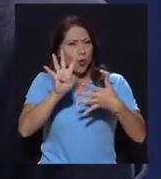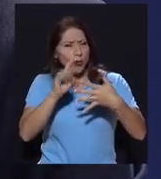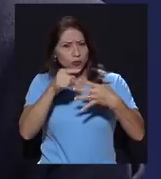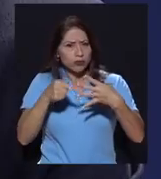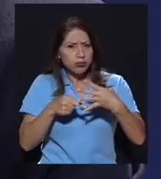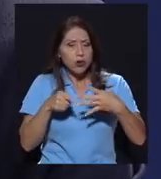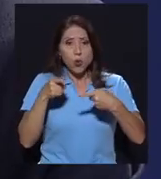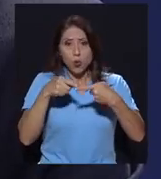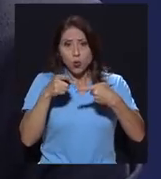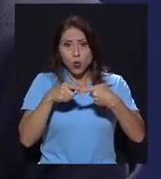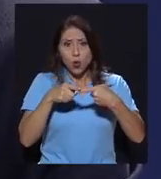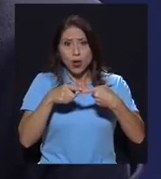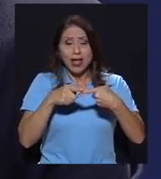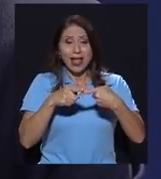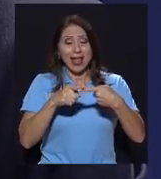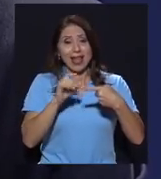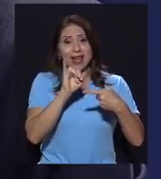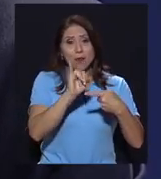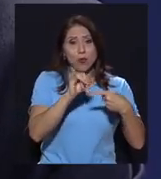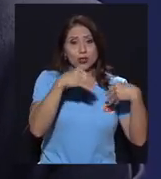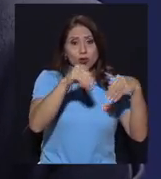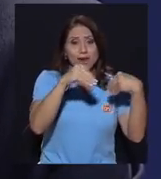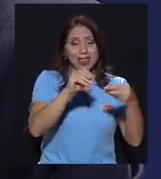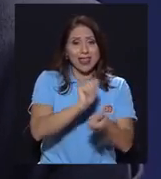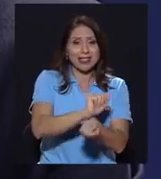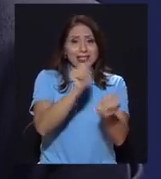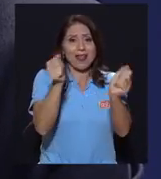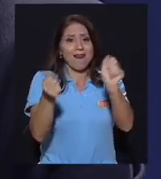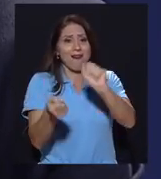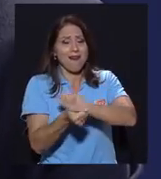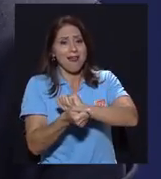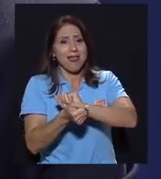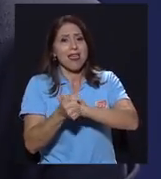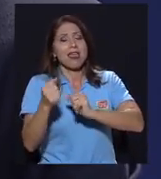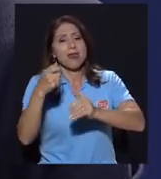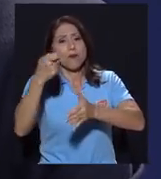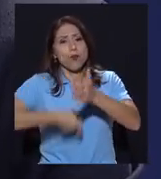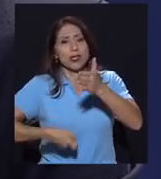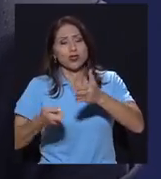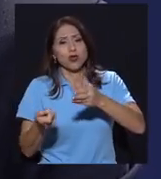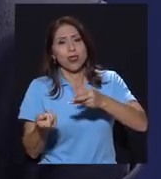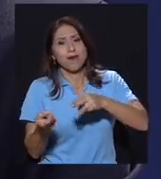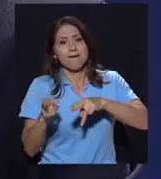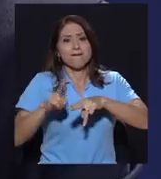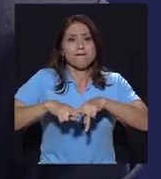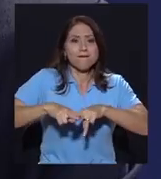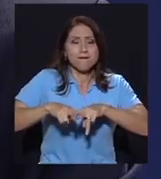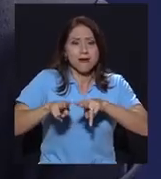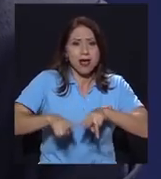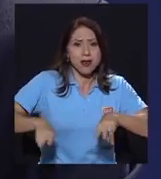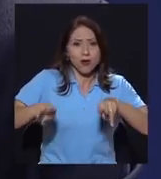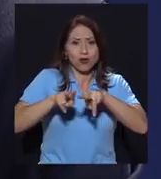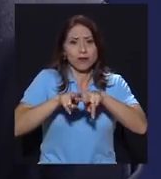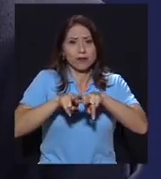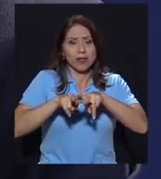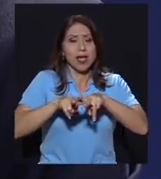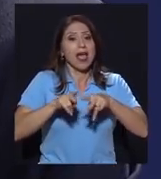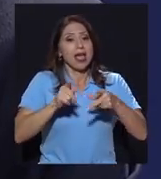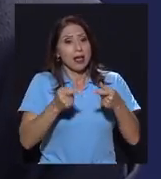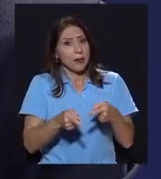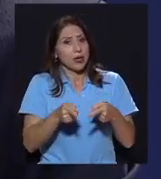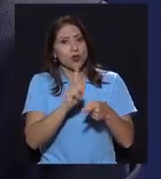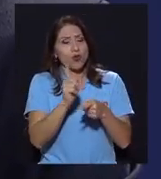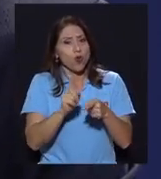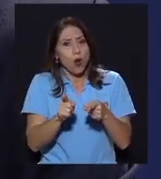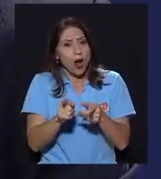es la transformación del impuesto de ventas en el impuesto valor agregado ampliando la base pero sin aumentar la tasa en